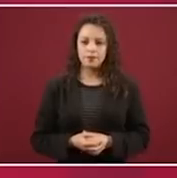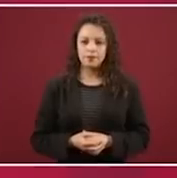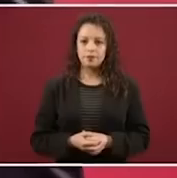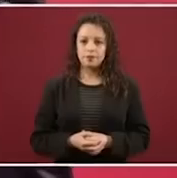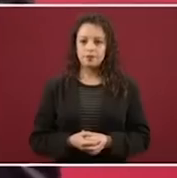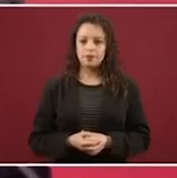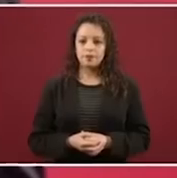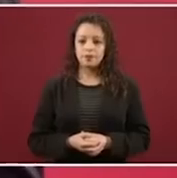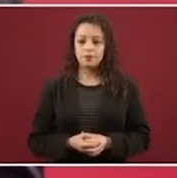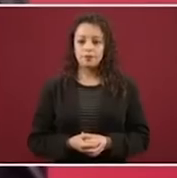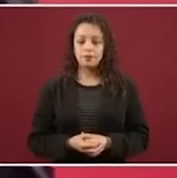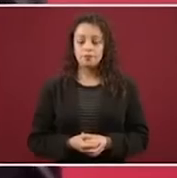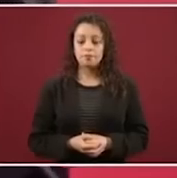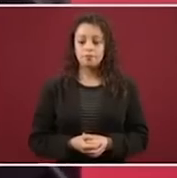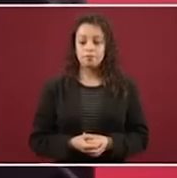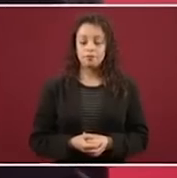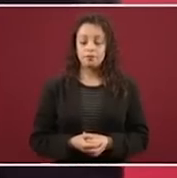un movimiento